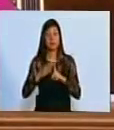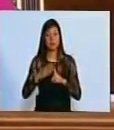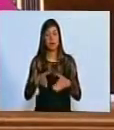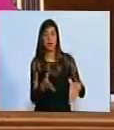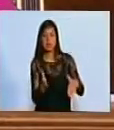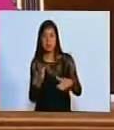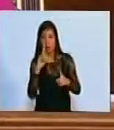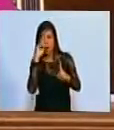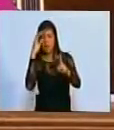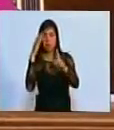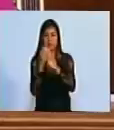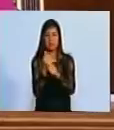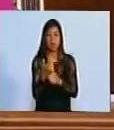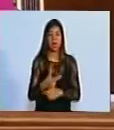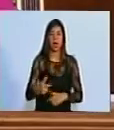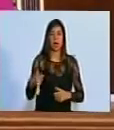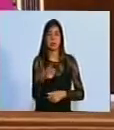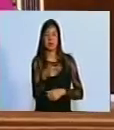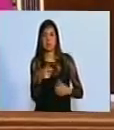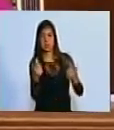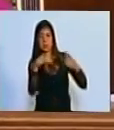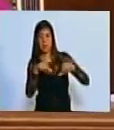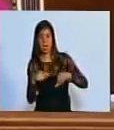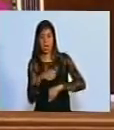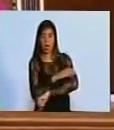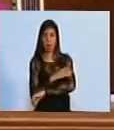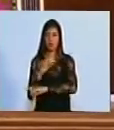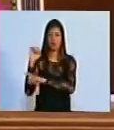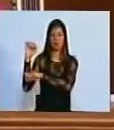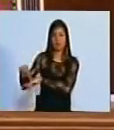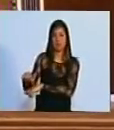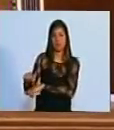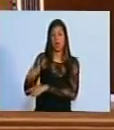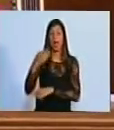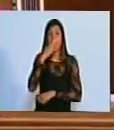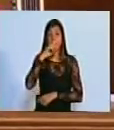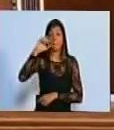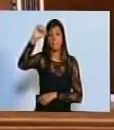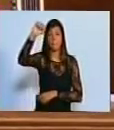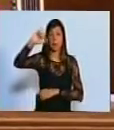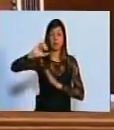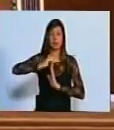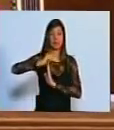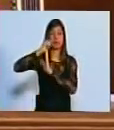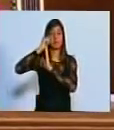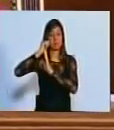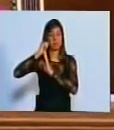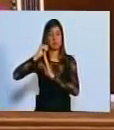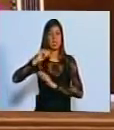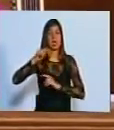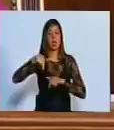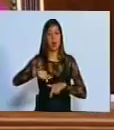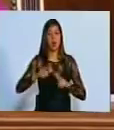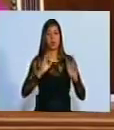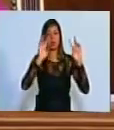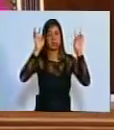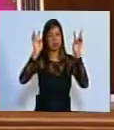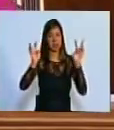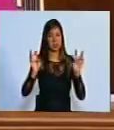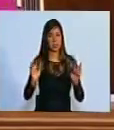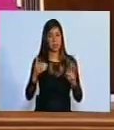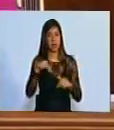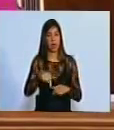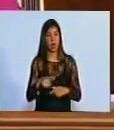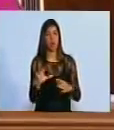la guerra económica con el presidente Nicolás Maduro al frente. El orden del día de hoy así también lo demuestra y